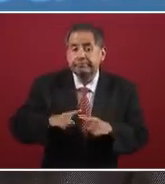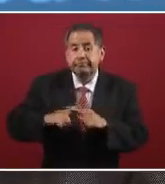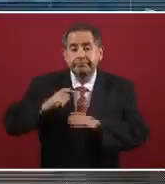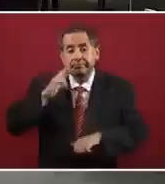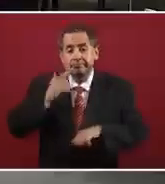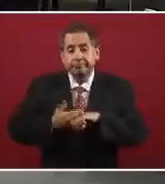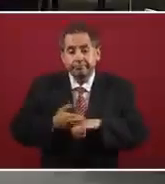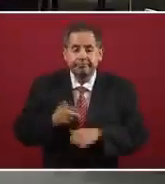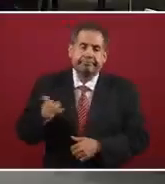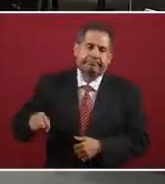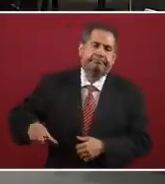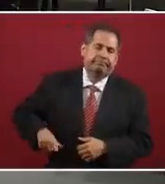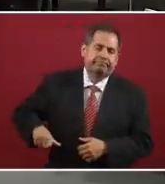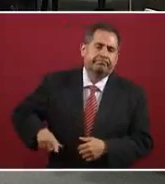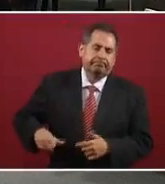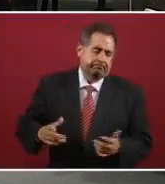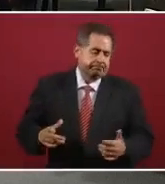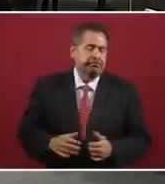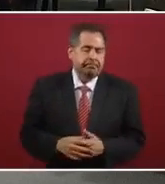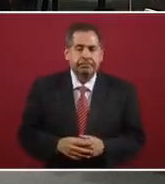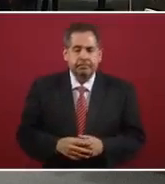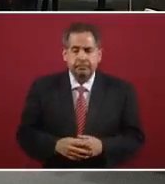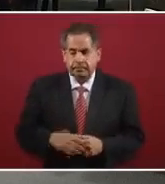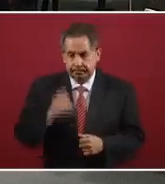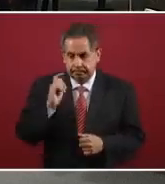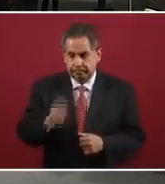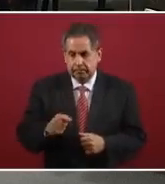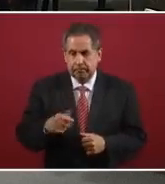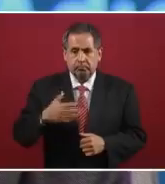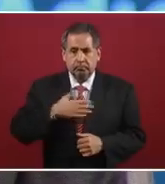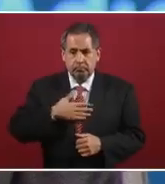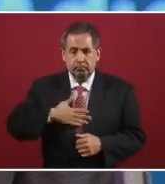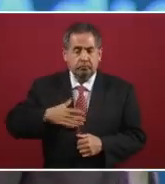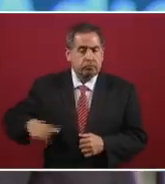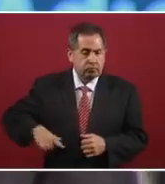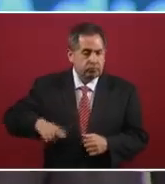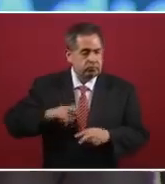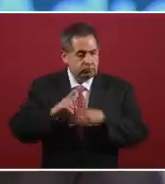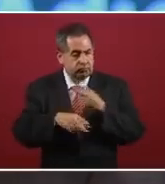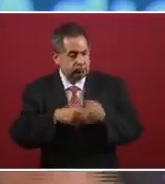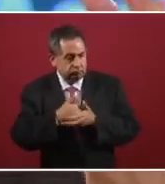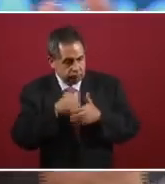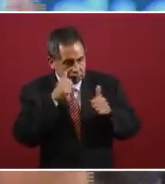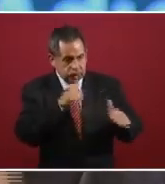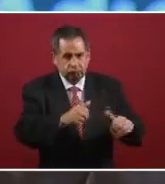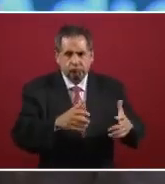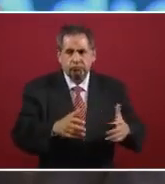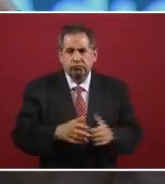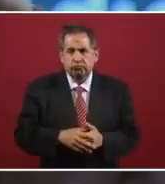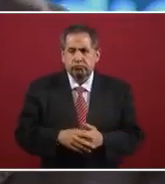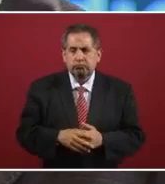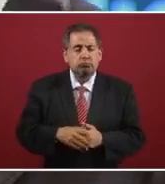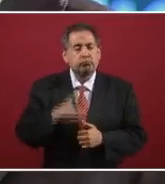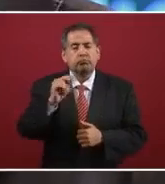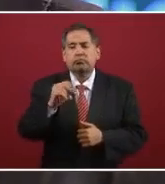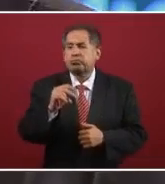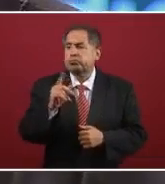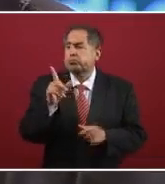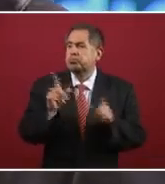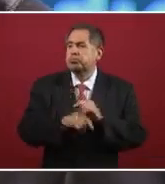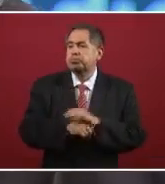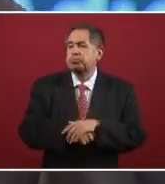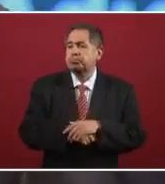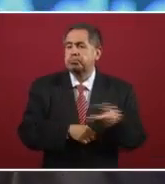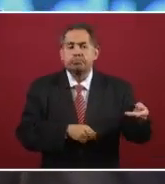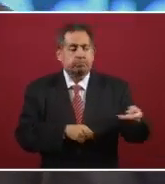gobierno. Entonces, implica esa territorialización acercarse a ellos. No tener una ventanilla y esperar a